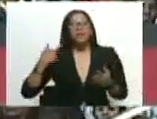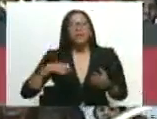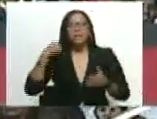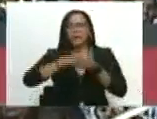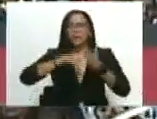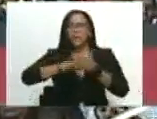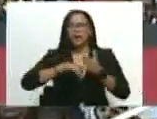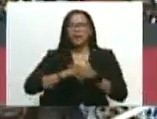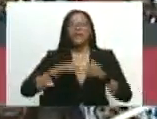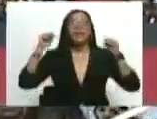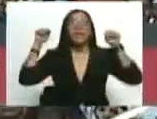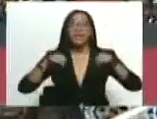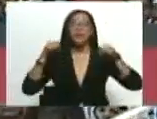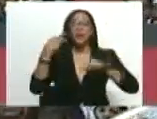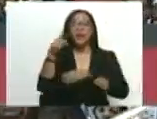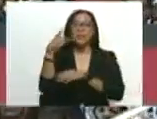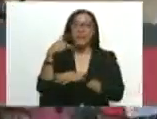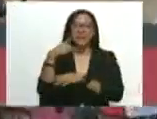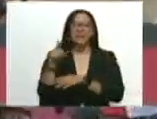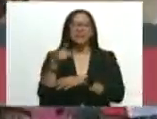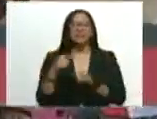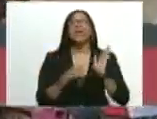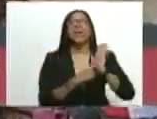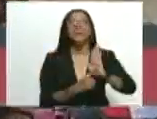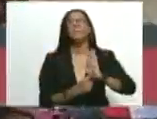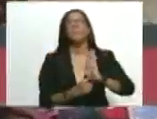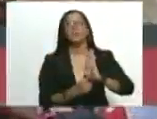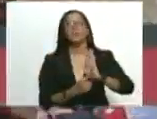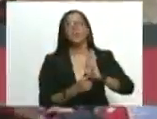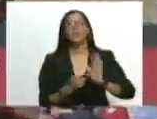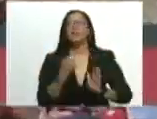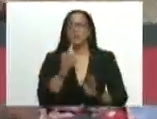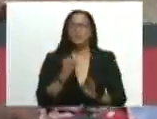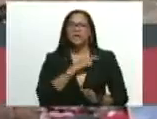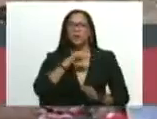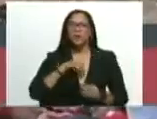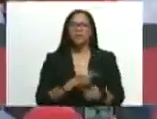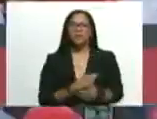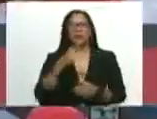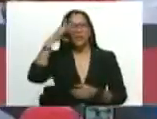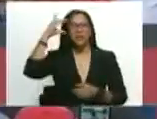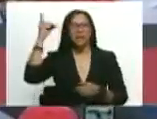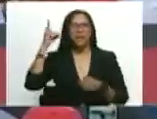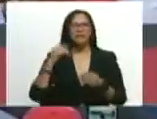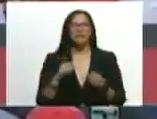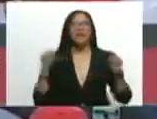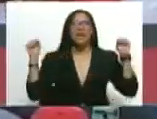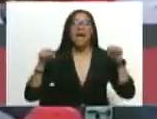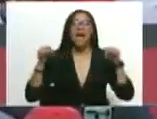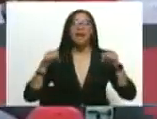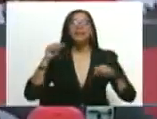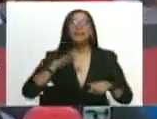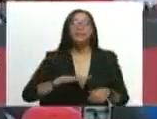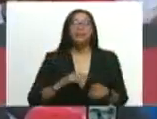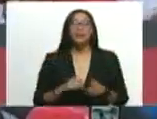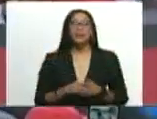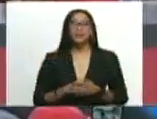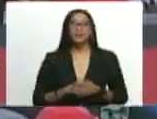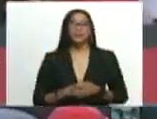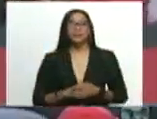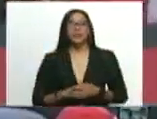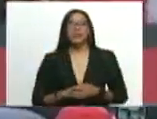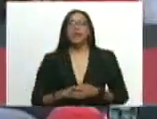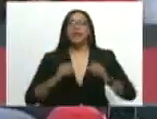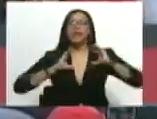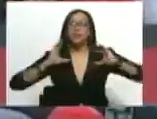esto es una parroquia que ha sido ejemplo lo decía nuestra hermana delsy aquí están los restos